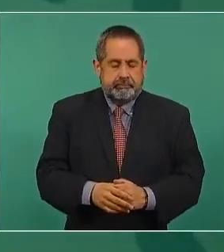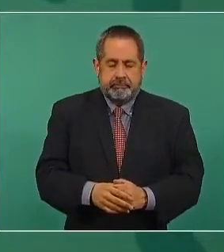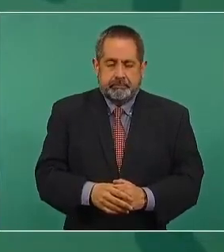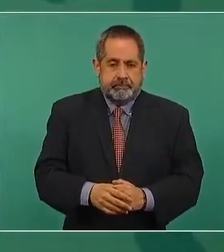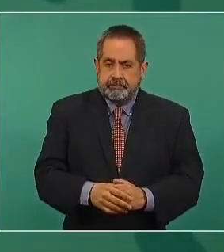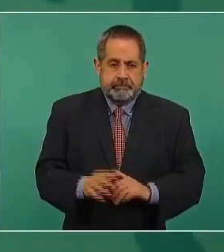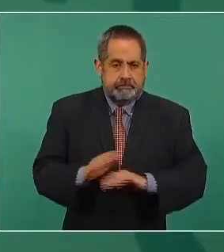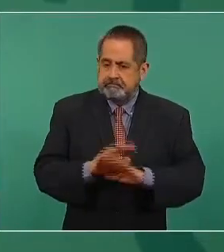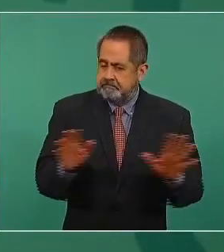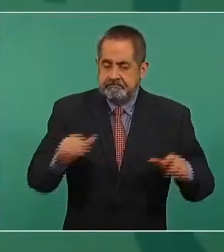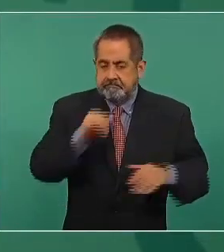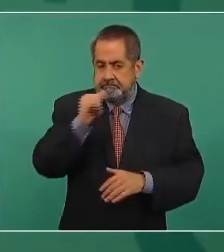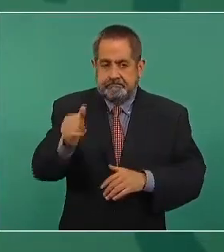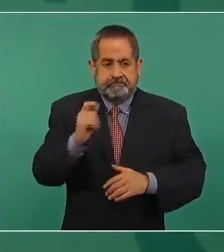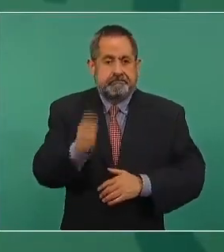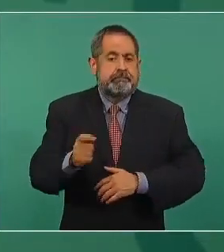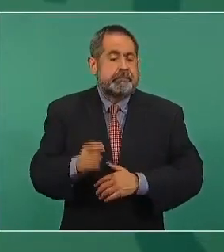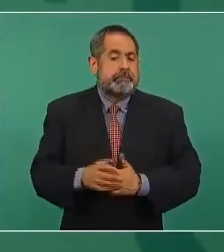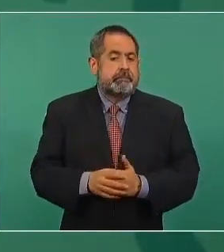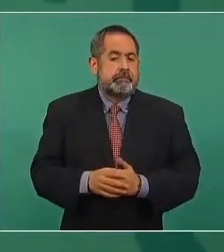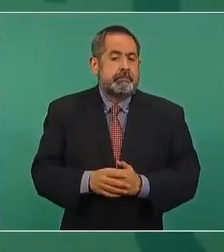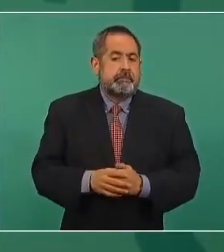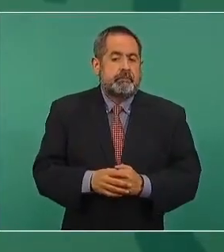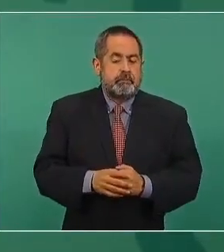Nada de que, a ver,